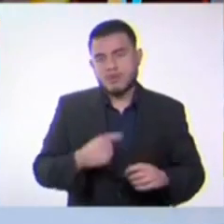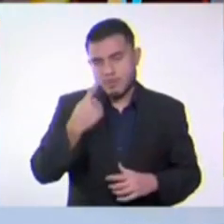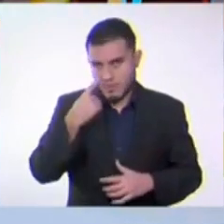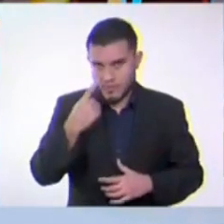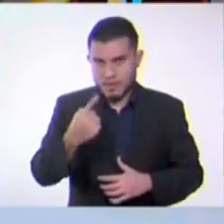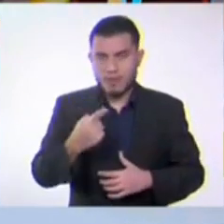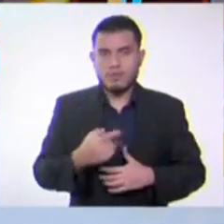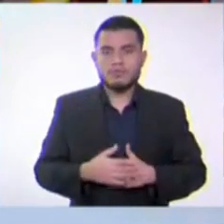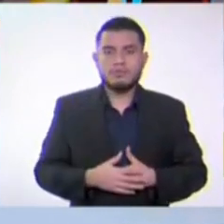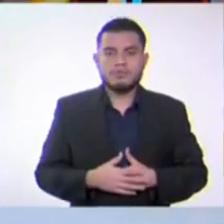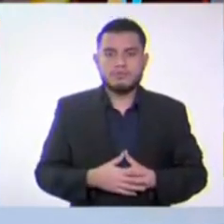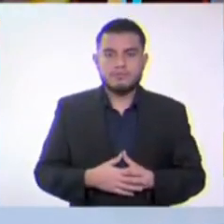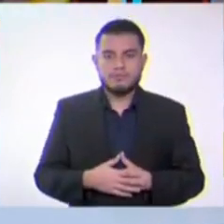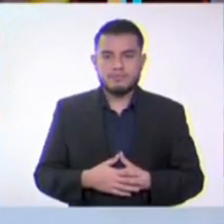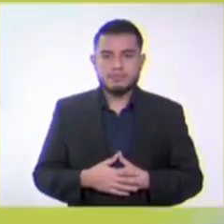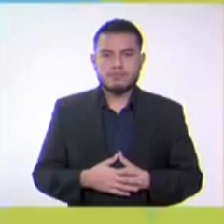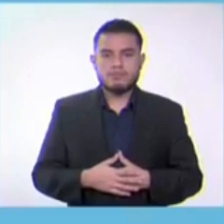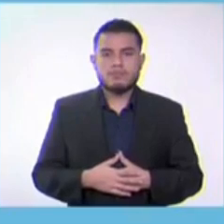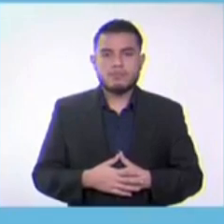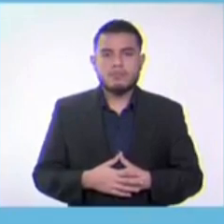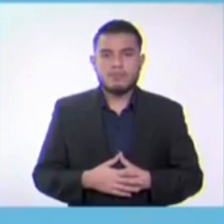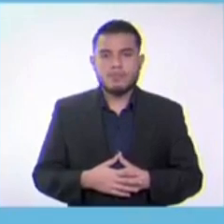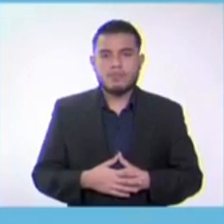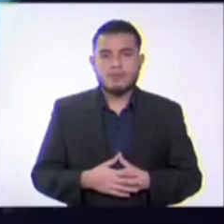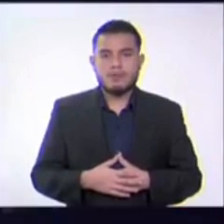a continuación.